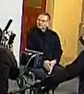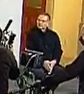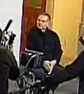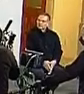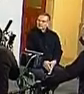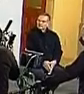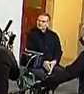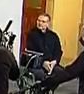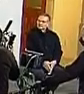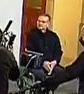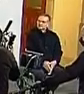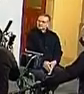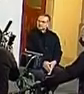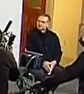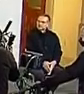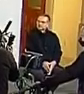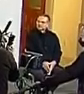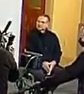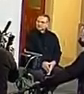Permiso.